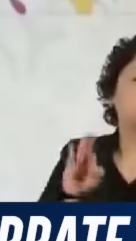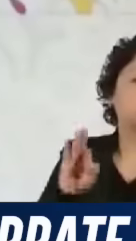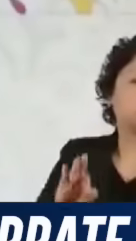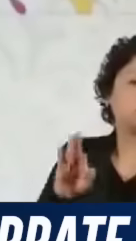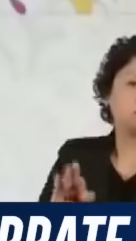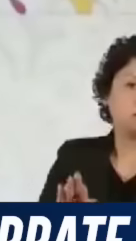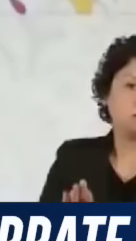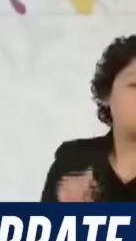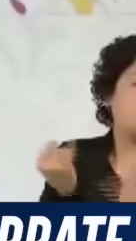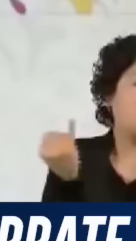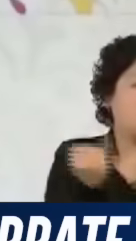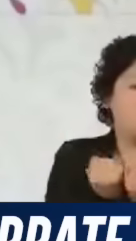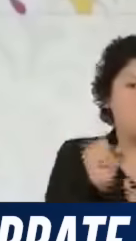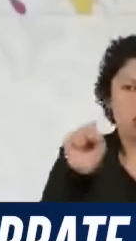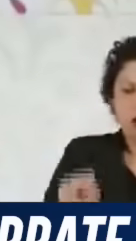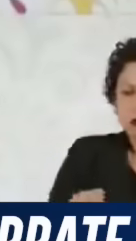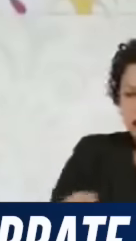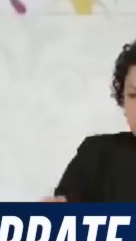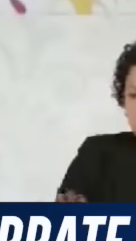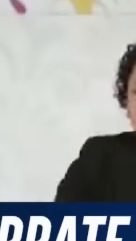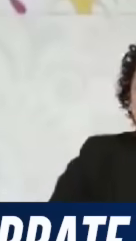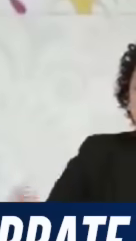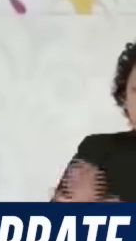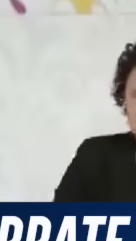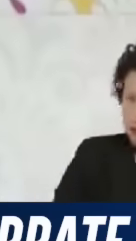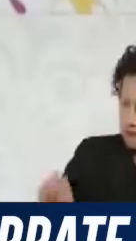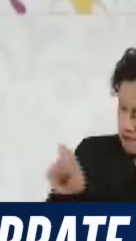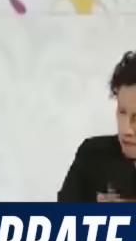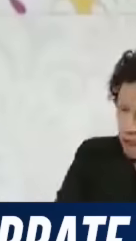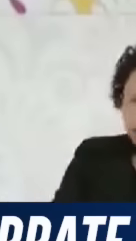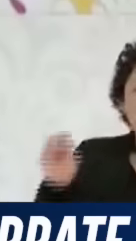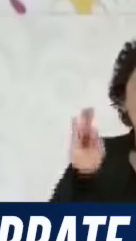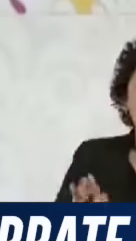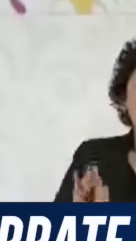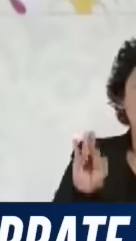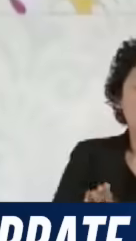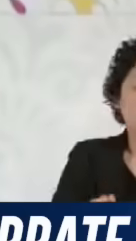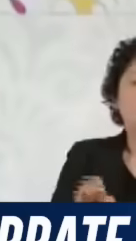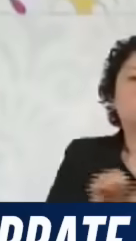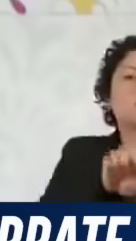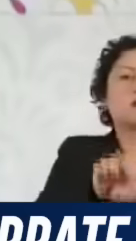que también vamos a atender. Entonces, el cambio de uso de suelo,